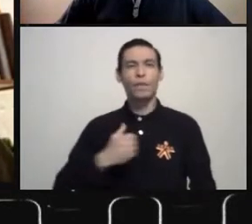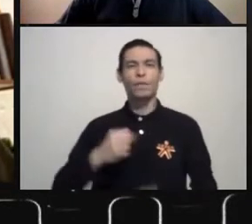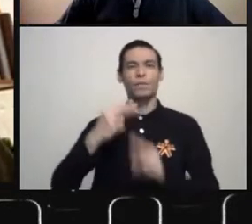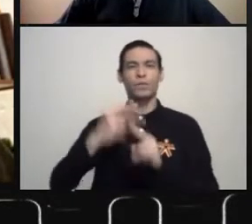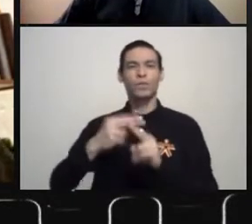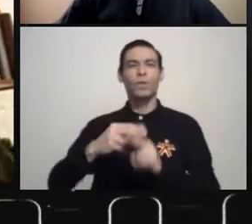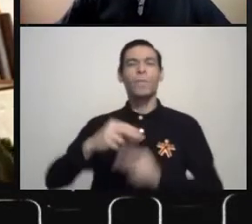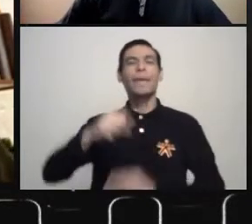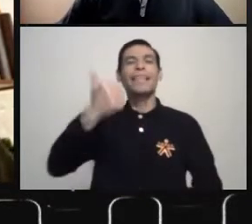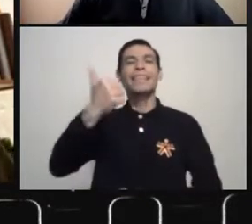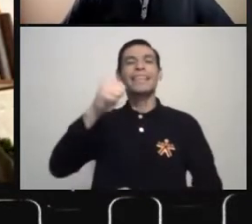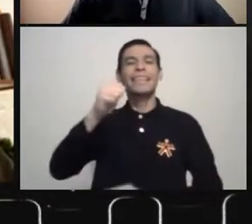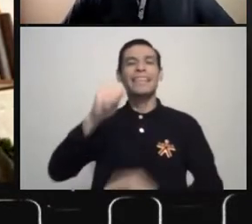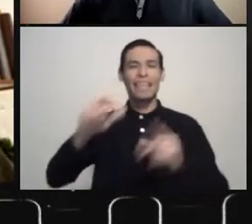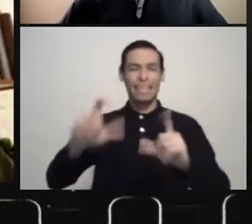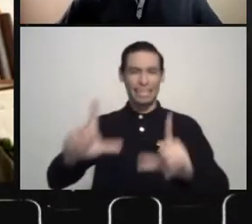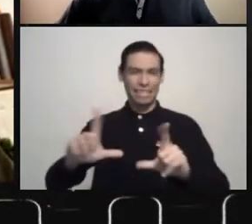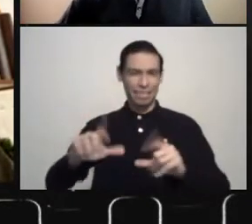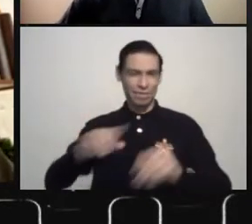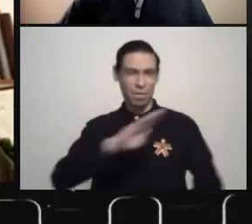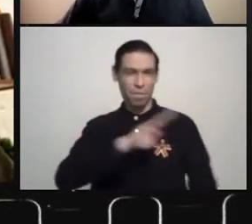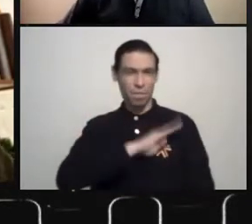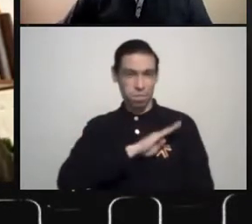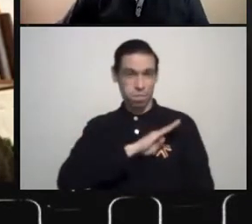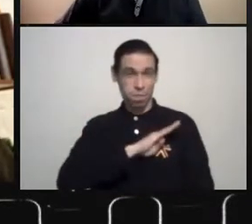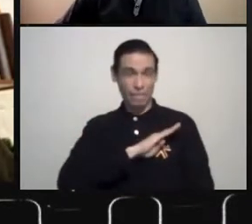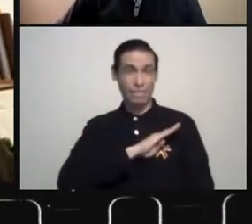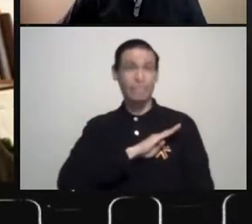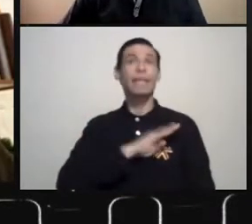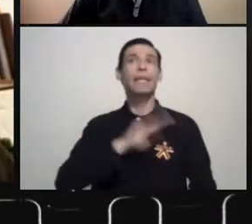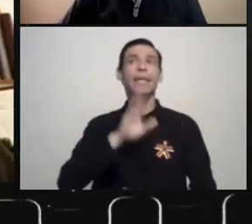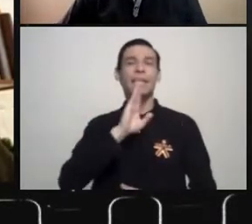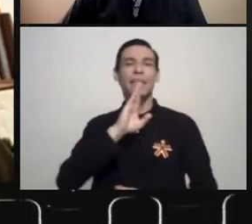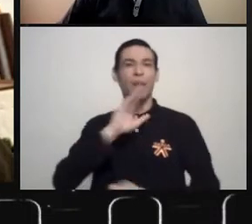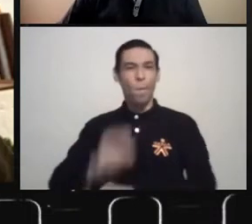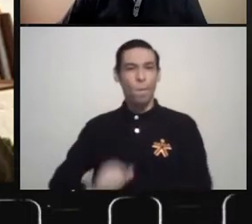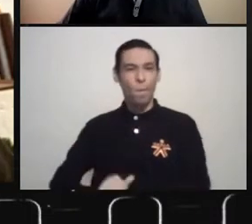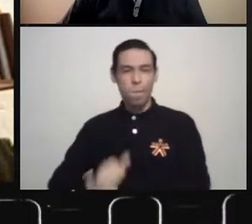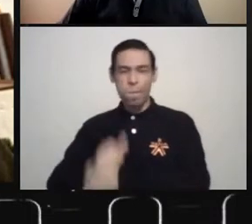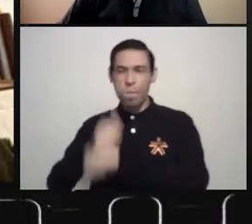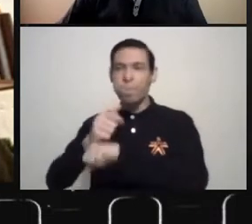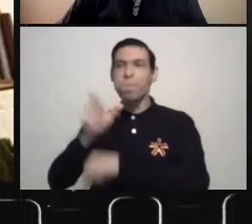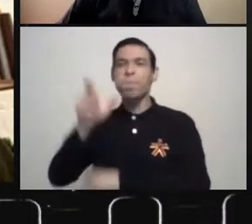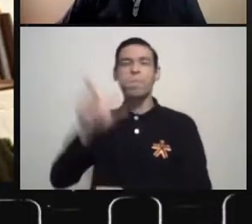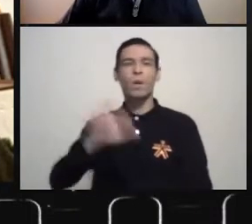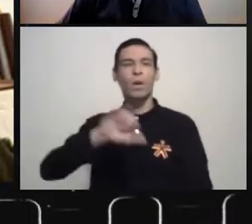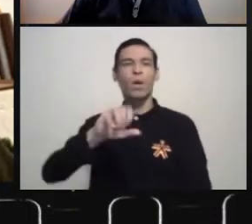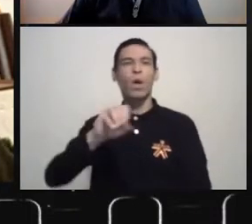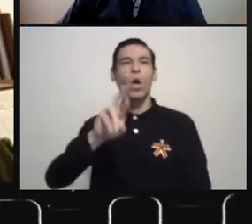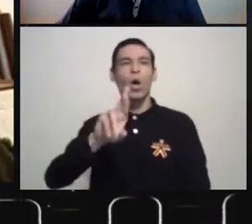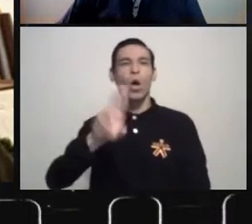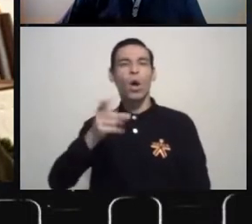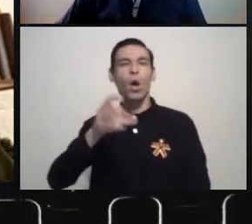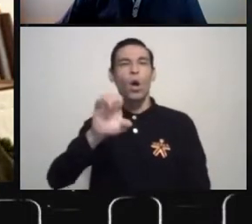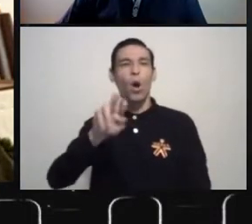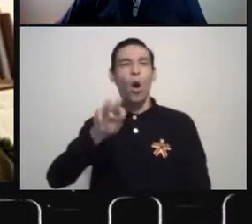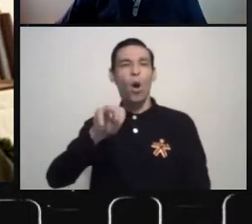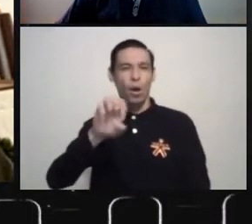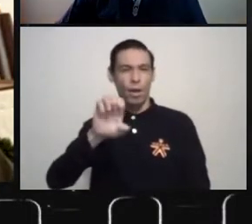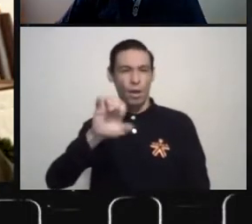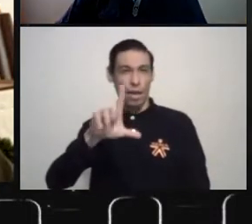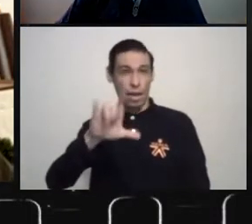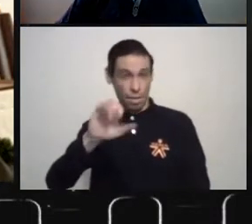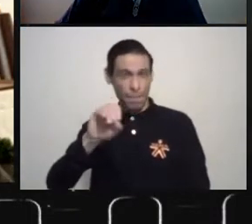que ese programa arrancó dirigiéndolo Jorge Emilio Salazar, que en paz descanse, y mi papá era el director